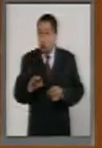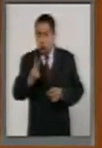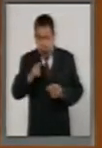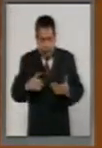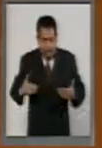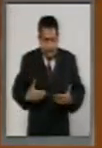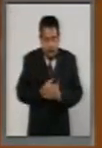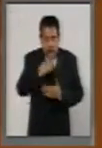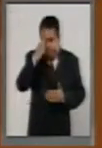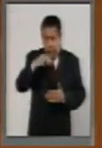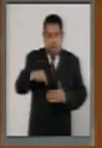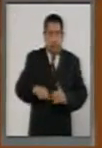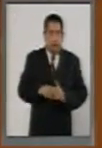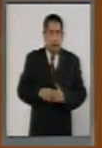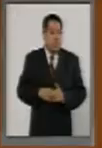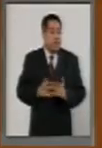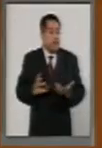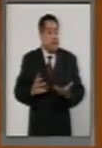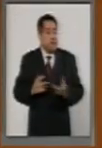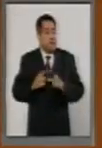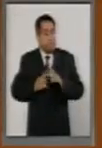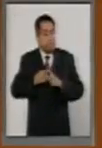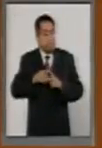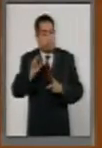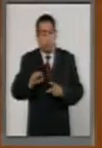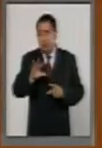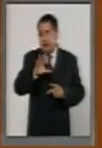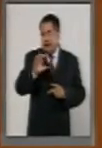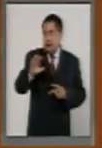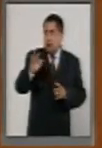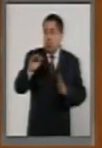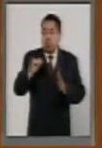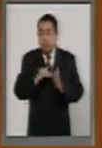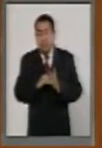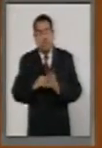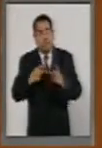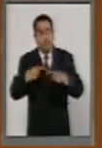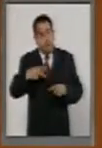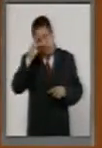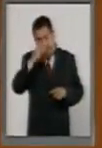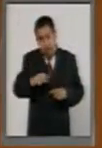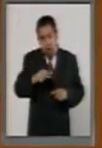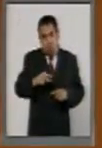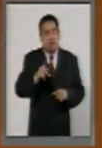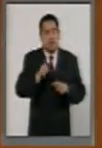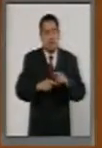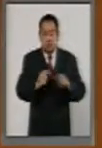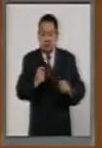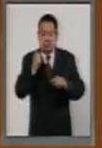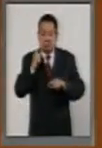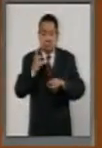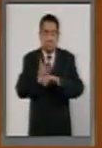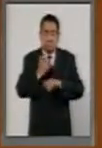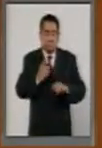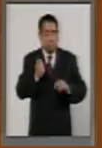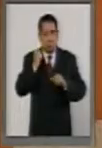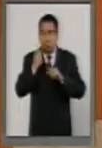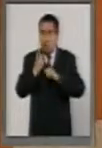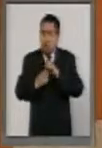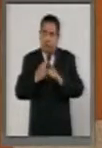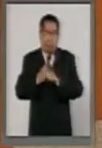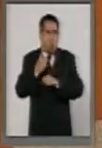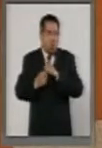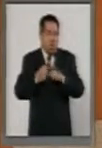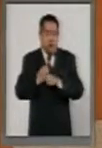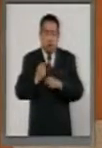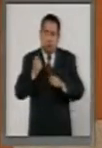nacieron en México. En promedio, 540 mil mexicanos fueron deportados anualmente